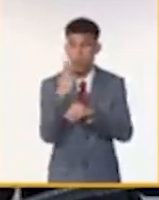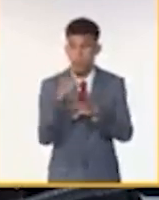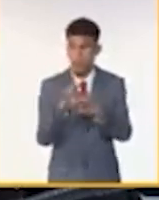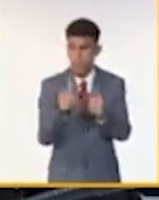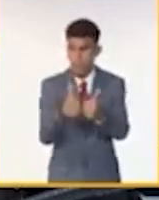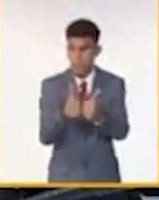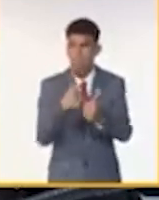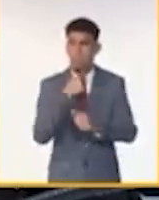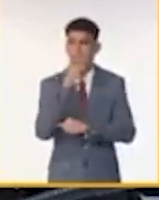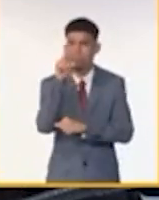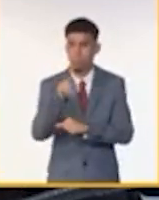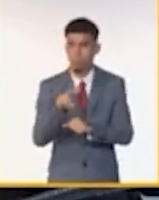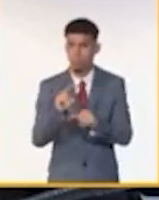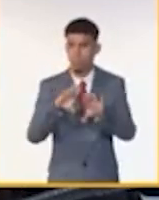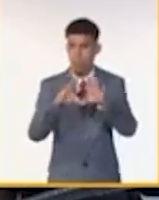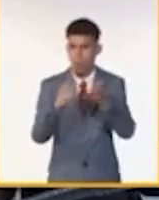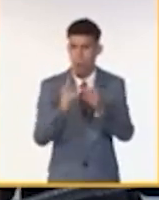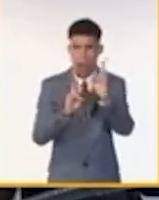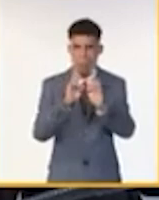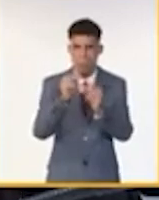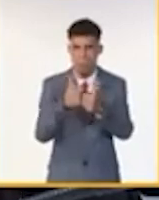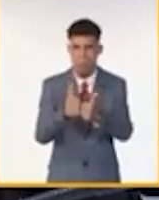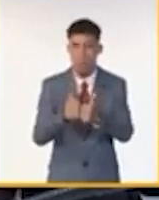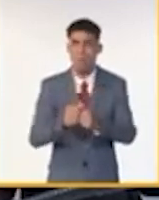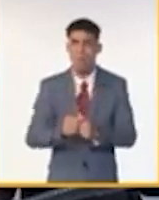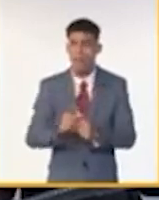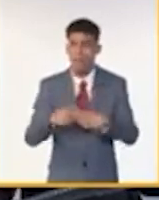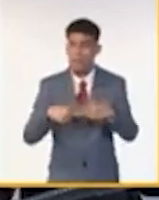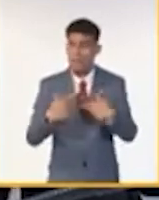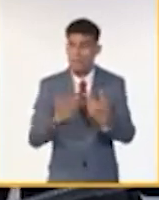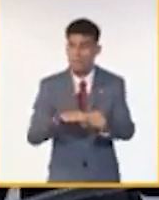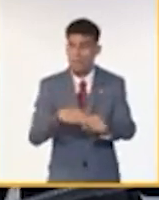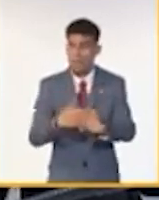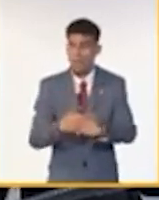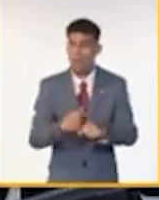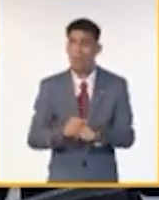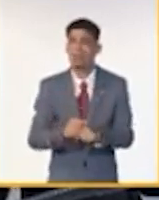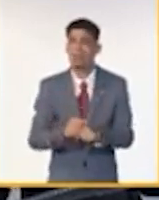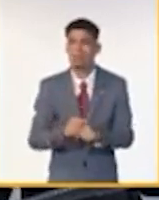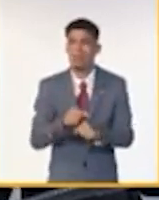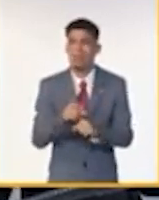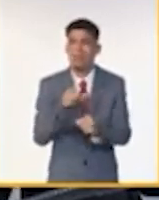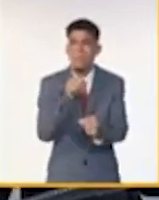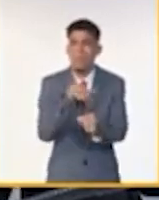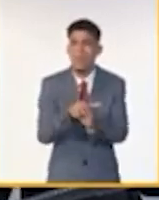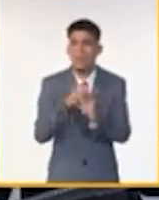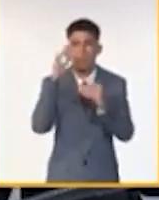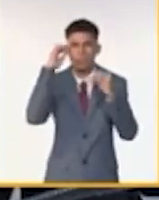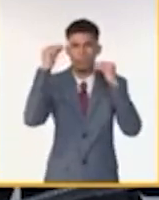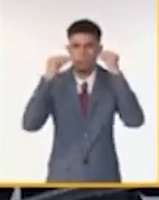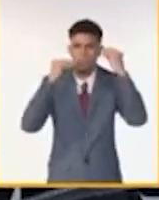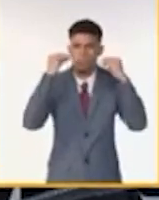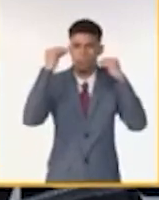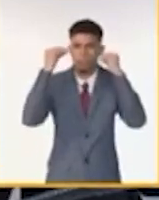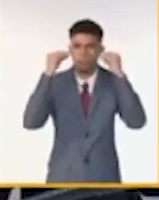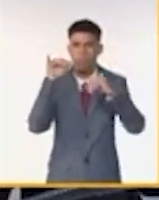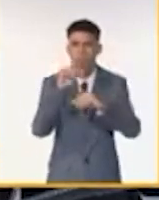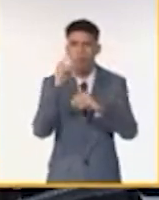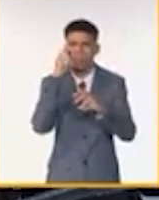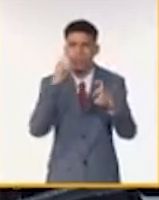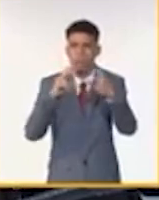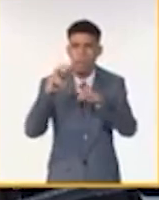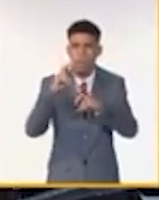de los pasos reglamentarios pudiéramos decir que son los estudios que hace que hacemos en la comisión de asuntos constitucionales jurídicos para